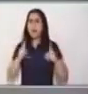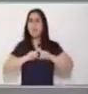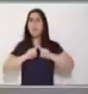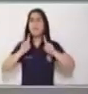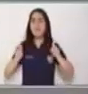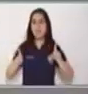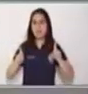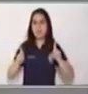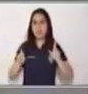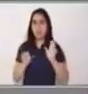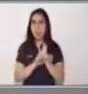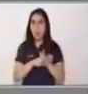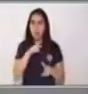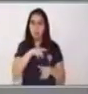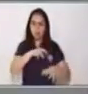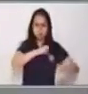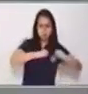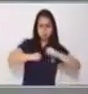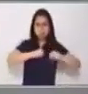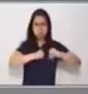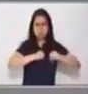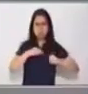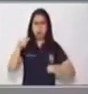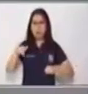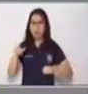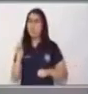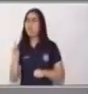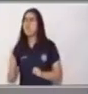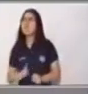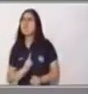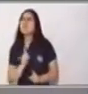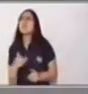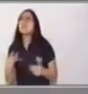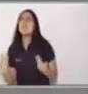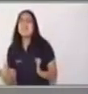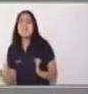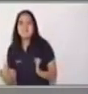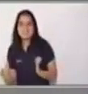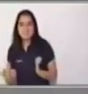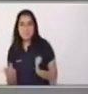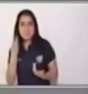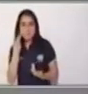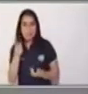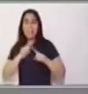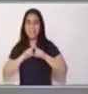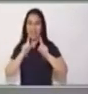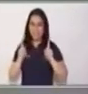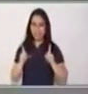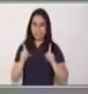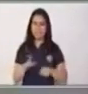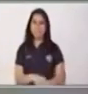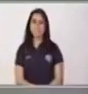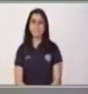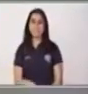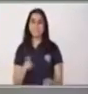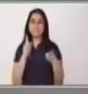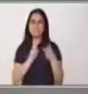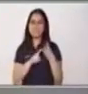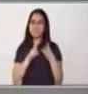estás? No habla del mismo contenido. Ahora veamos la número 4. En la número